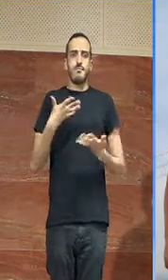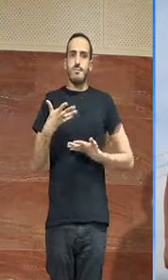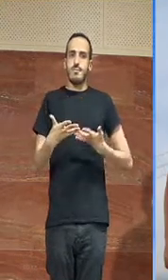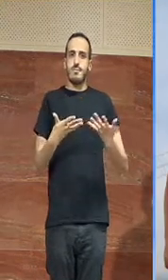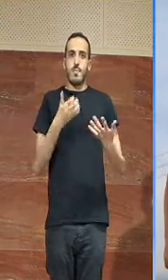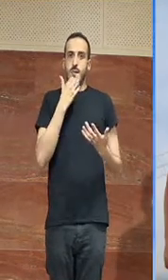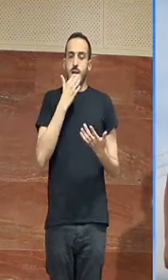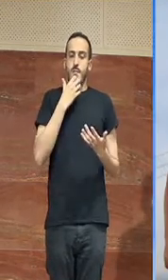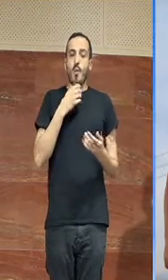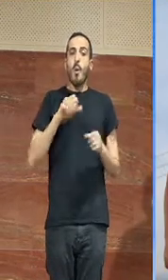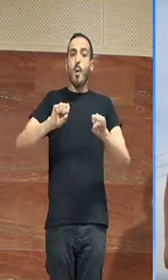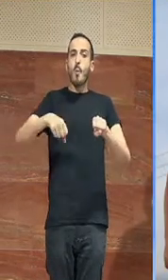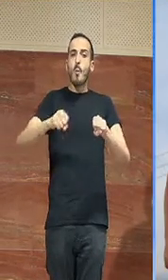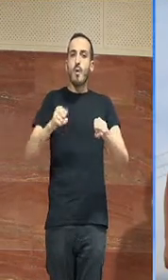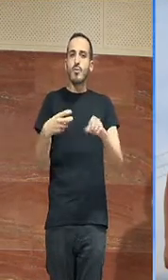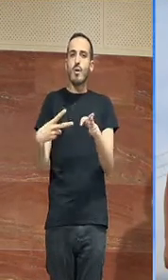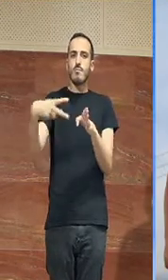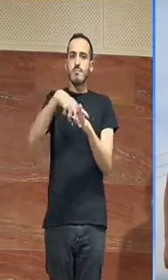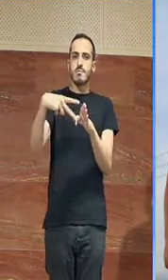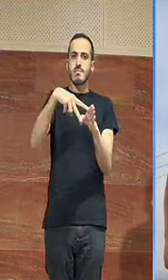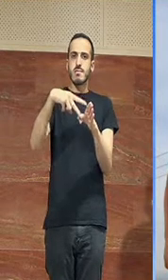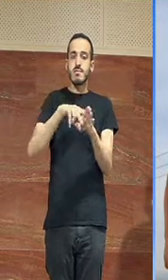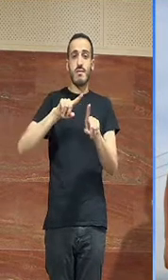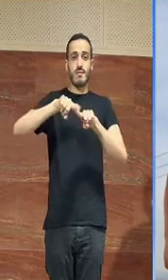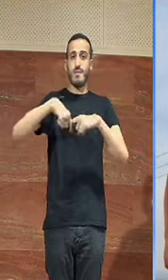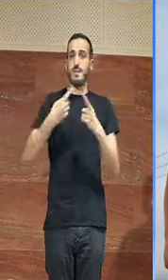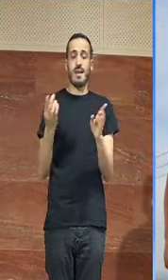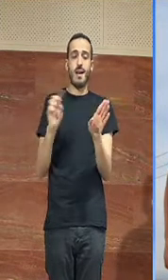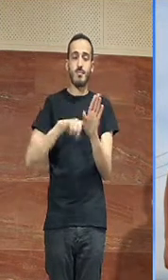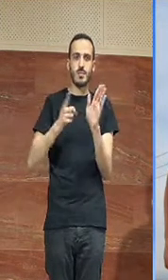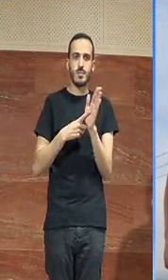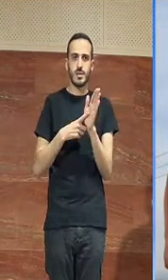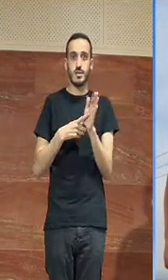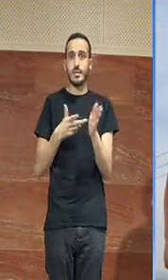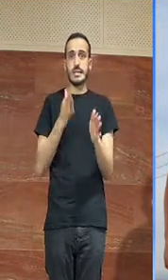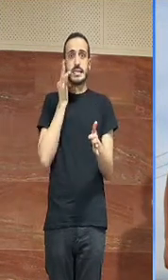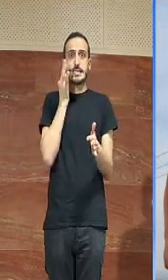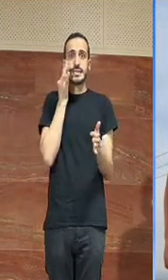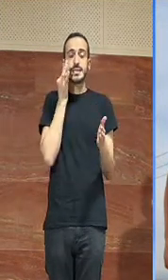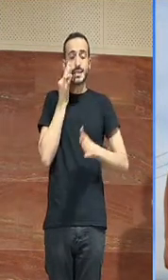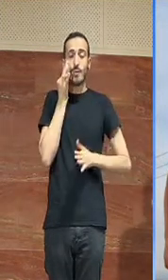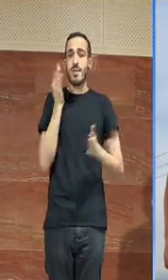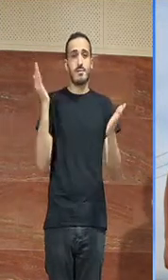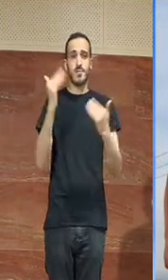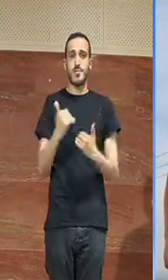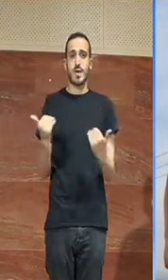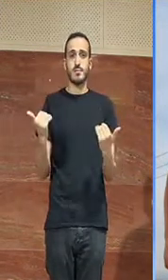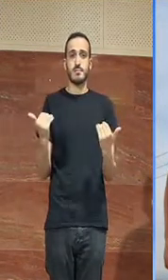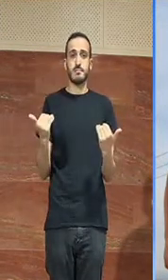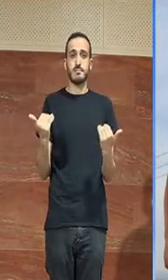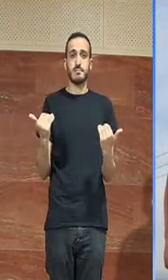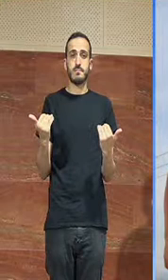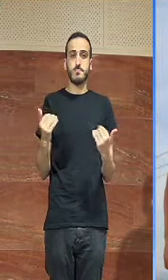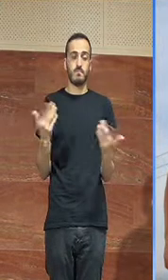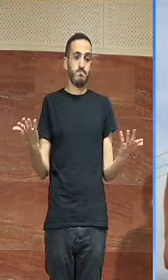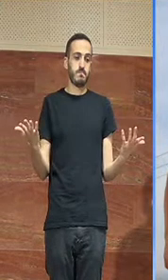moto. Y otro tema fundamental, y con este término, la inseguridad, ¿no? El tema de la inseguridad que determina pues, un